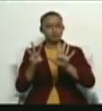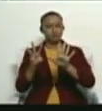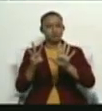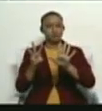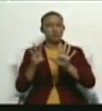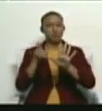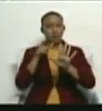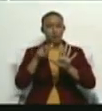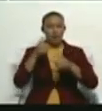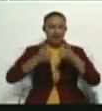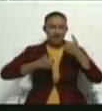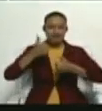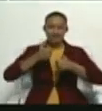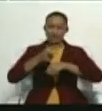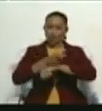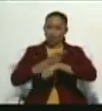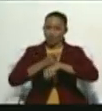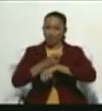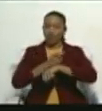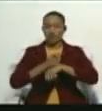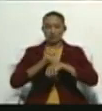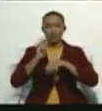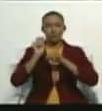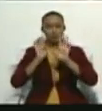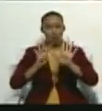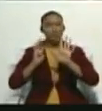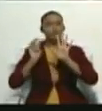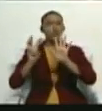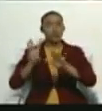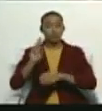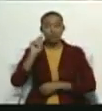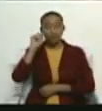a la gobernación, ¿verdad? En el año 98, aquellas elecciones